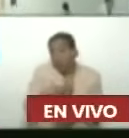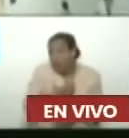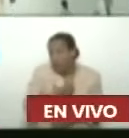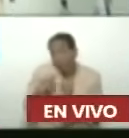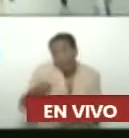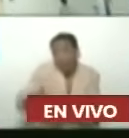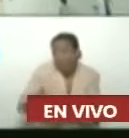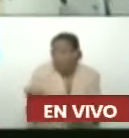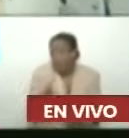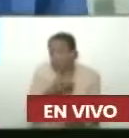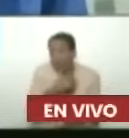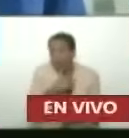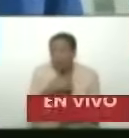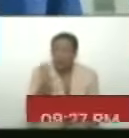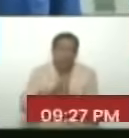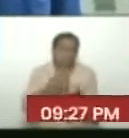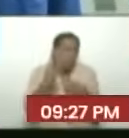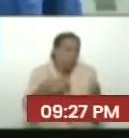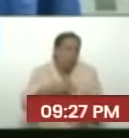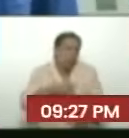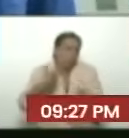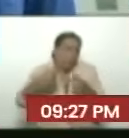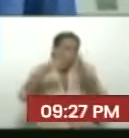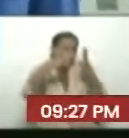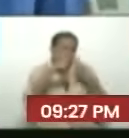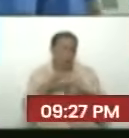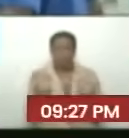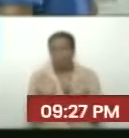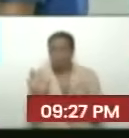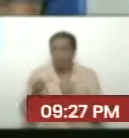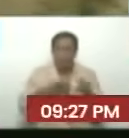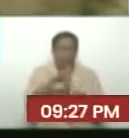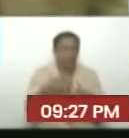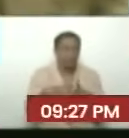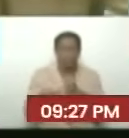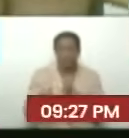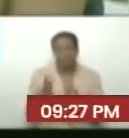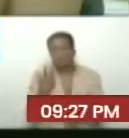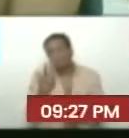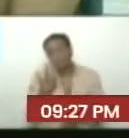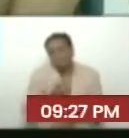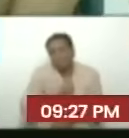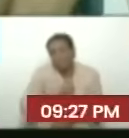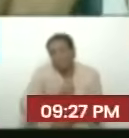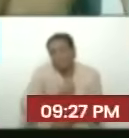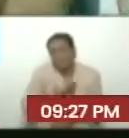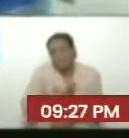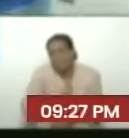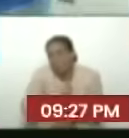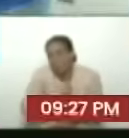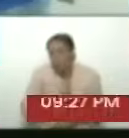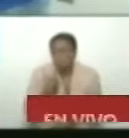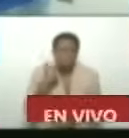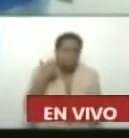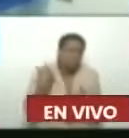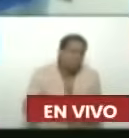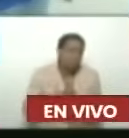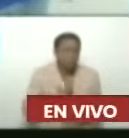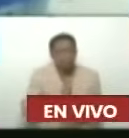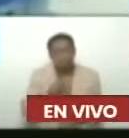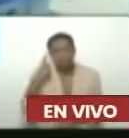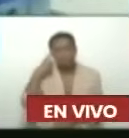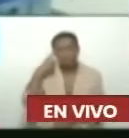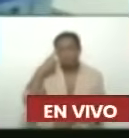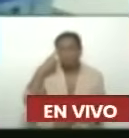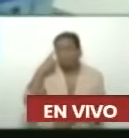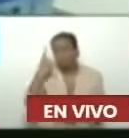podía comprar porque fuimos al centro comercial, bueno, a hacer otras cosas. Entonces, bueno, tú yo te en ese quedaste momento, con las ganas, güey. Sí, ¿ah? Exacto. Yo en ese